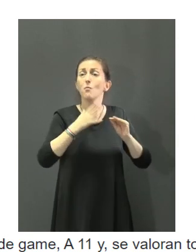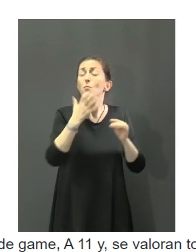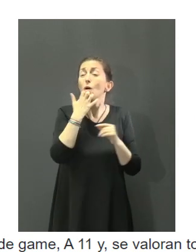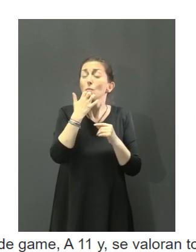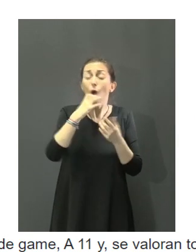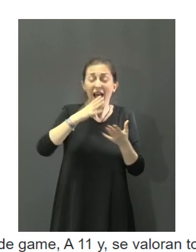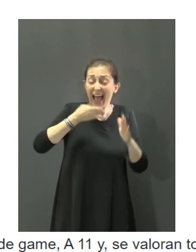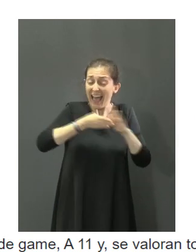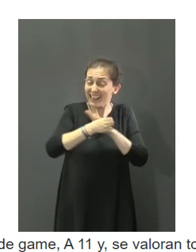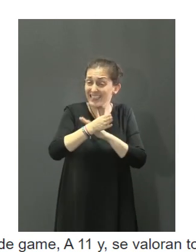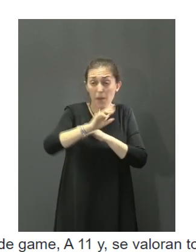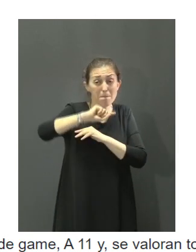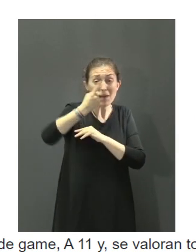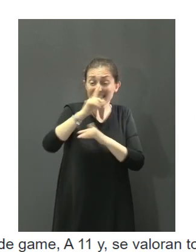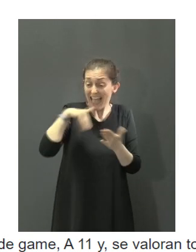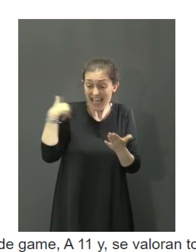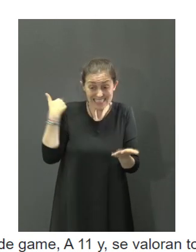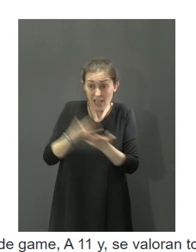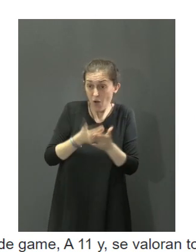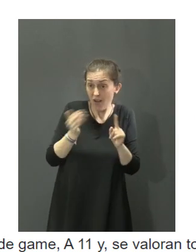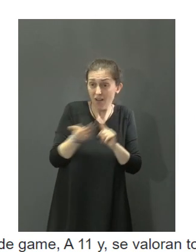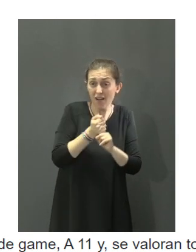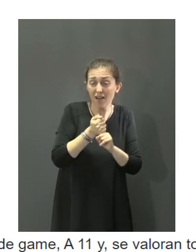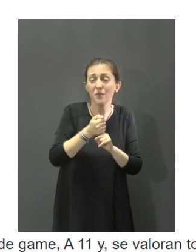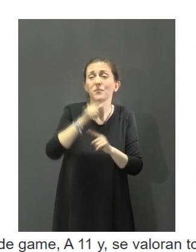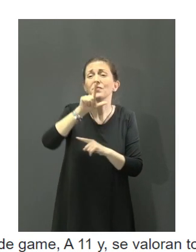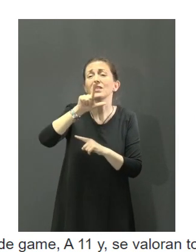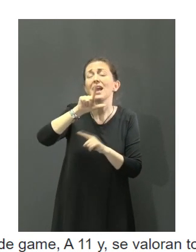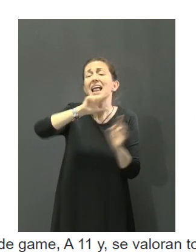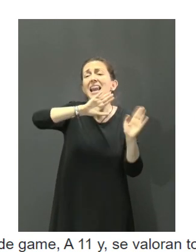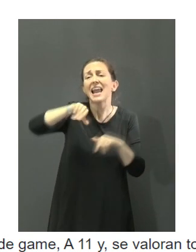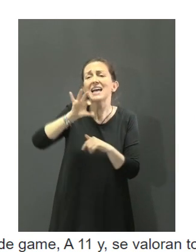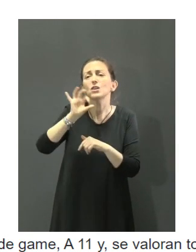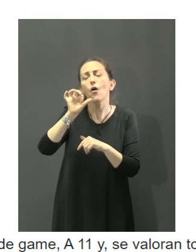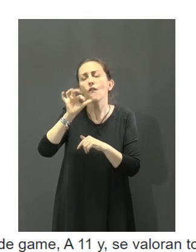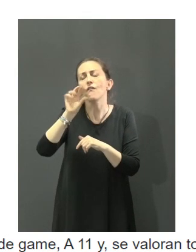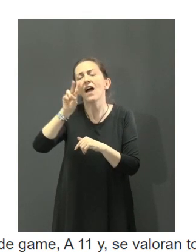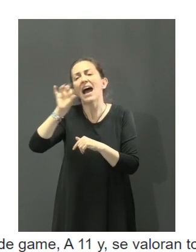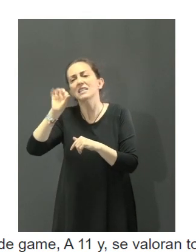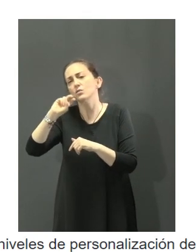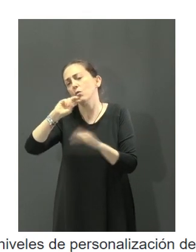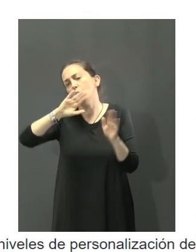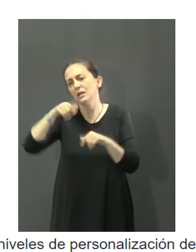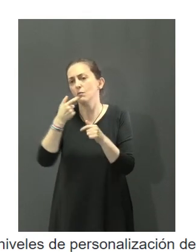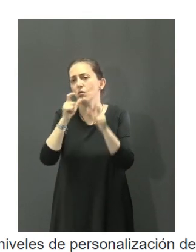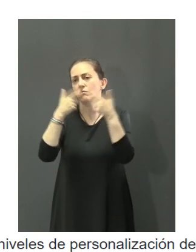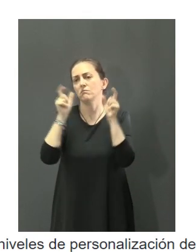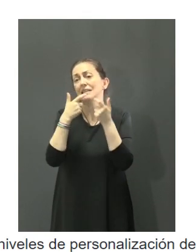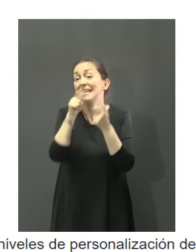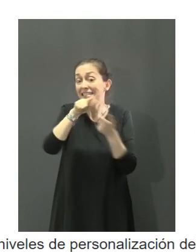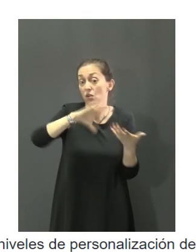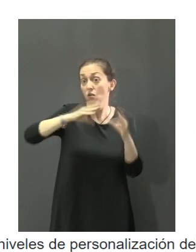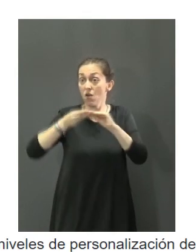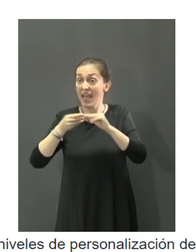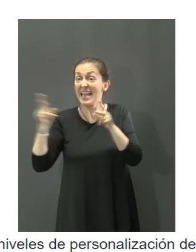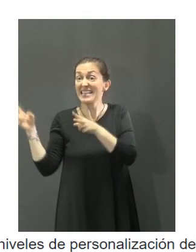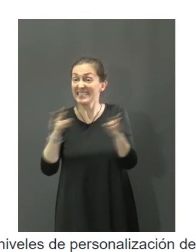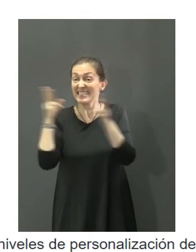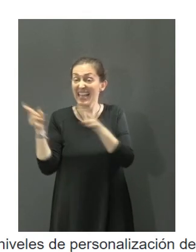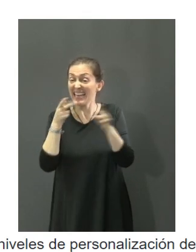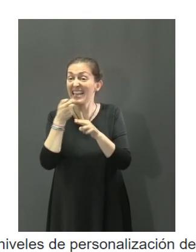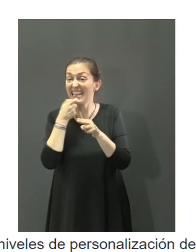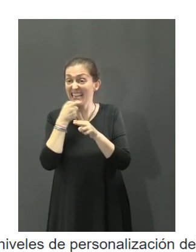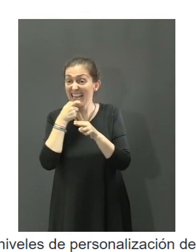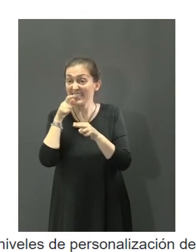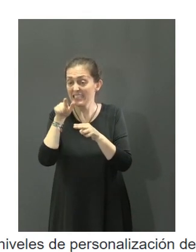videojuego más accesible que hemos encontrado hasta el momento es The Last of Us Parte 2, que también hay una serie de ese propio